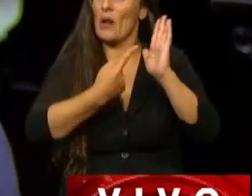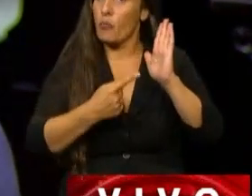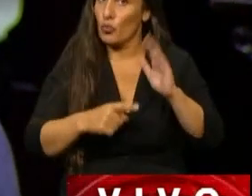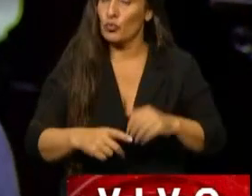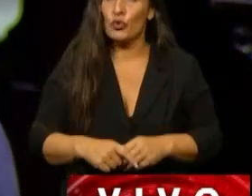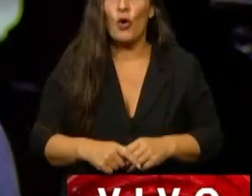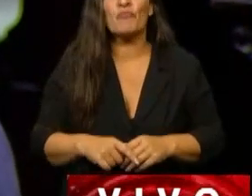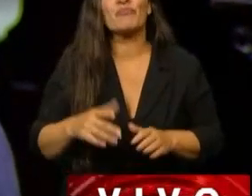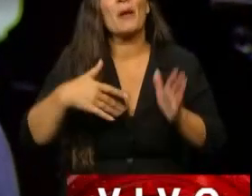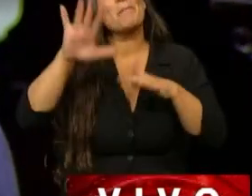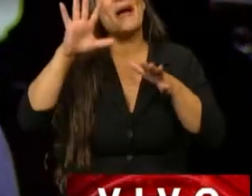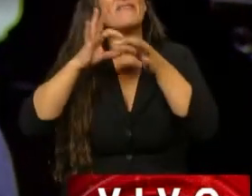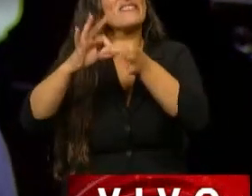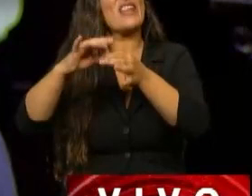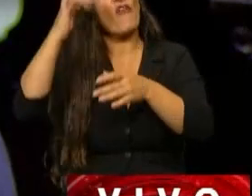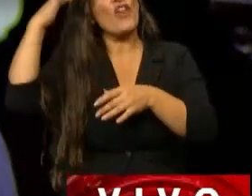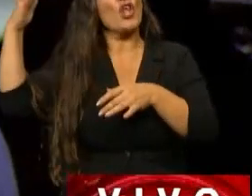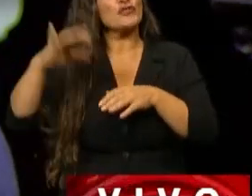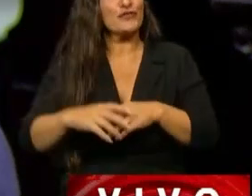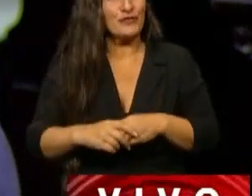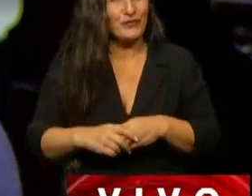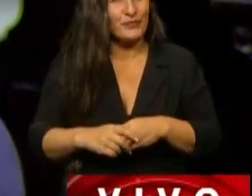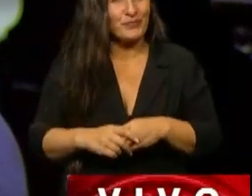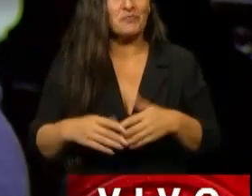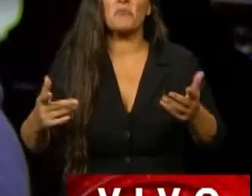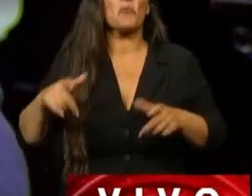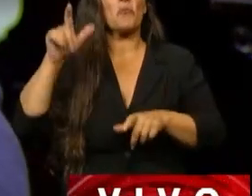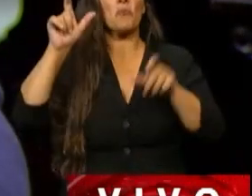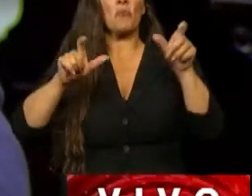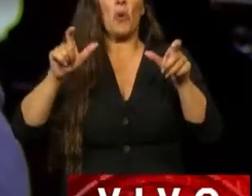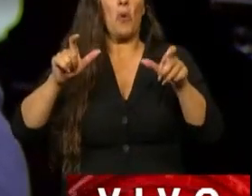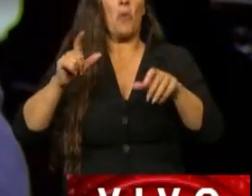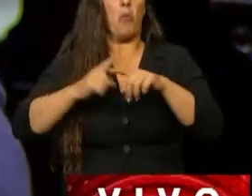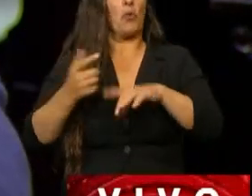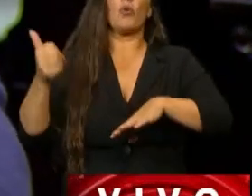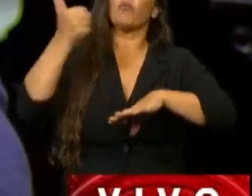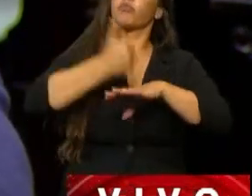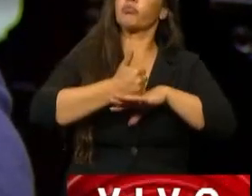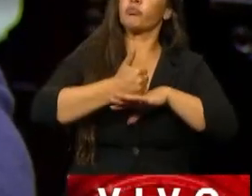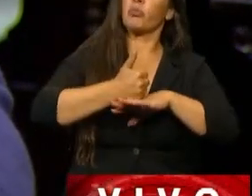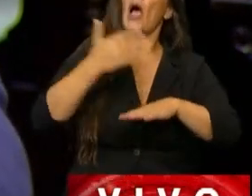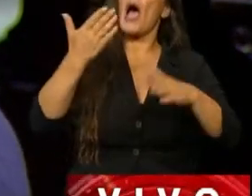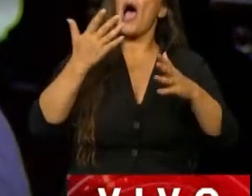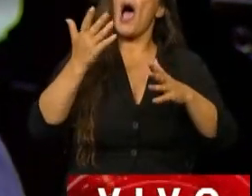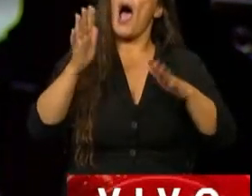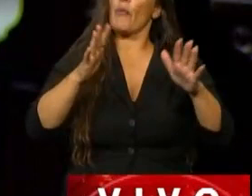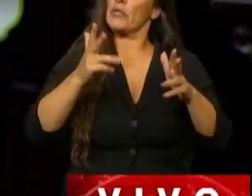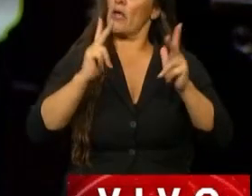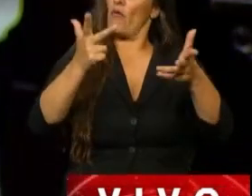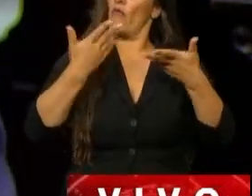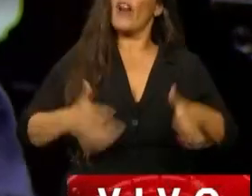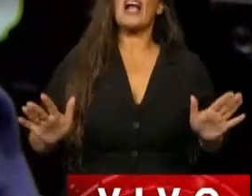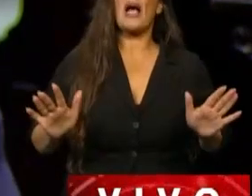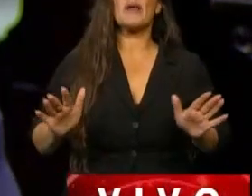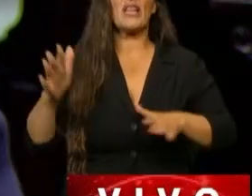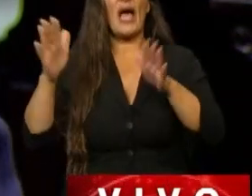tipo filosófica. Vienen los funcionarios, y a veces lo dicen abiertamente y a veces con soslayo, esta idea de que